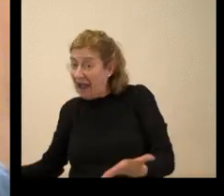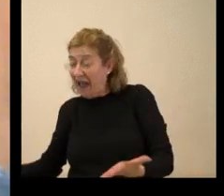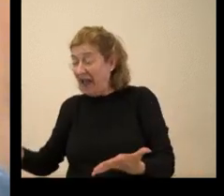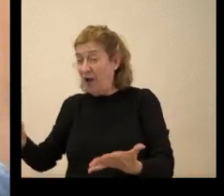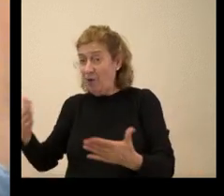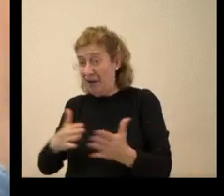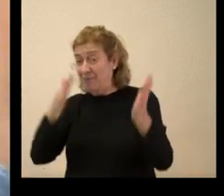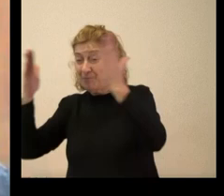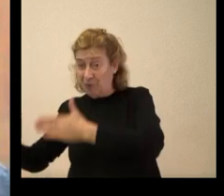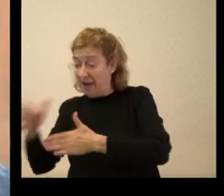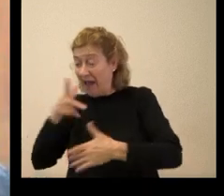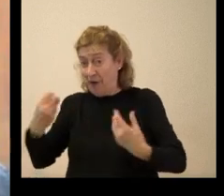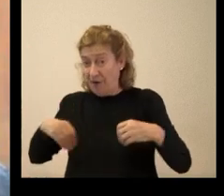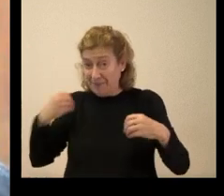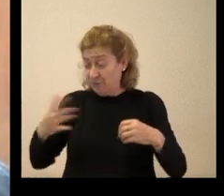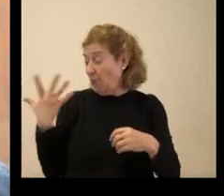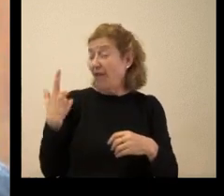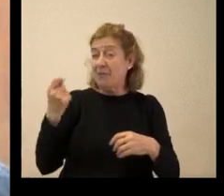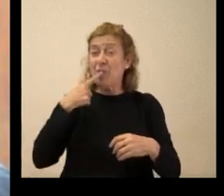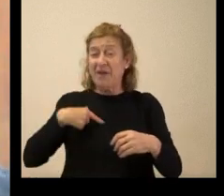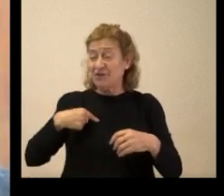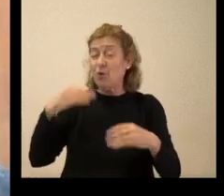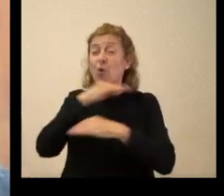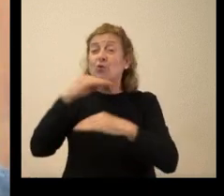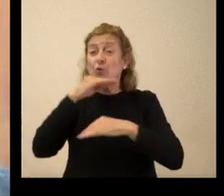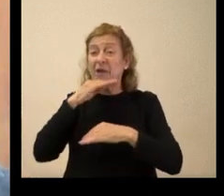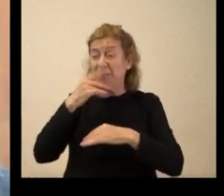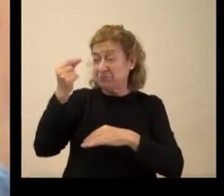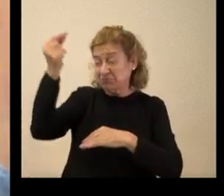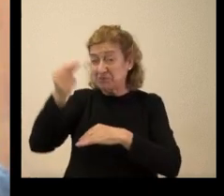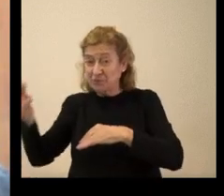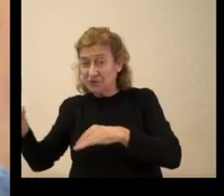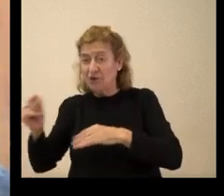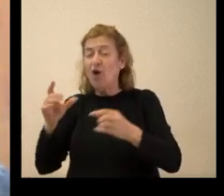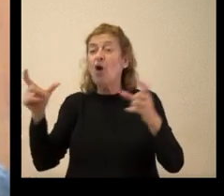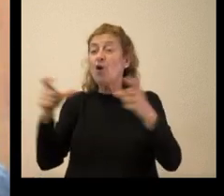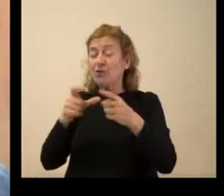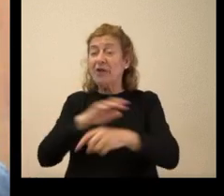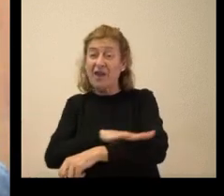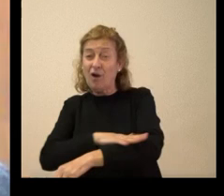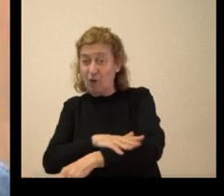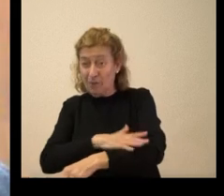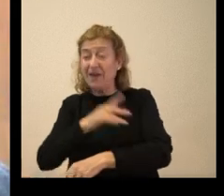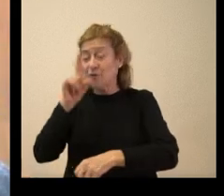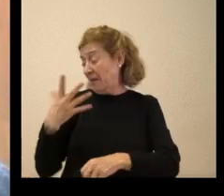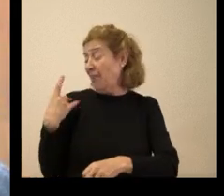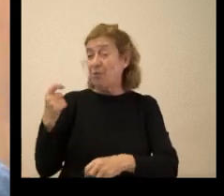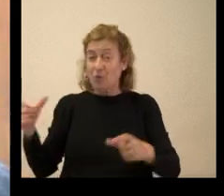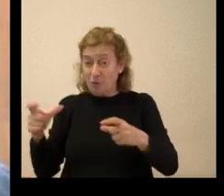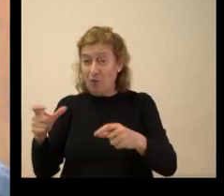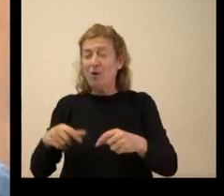prorrogado ahora mismo y del cual nos dieron hace poco cifras en octubre en consejo de gobierno también recientes